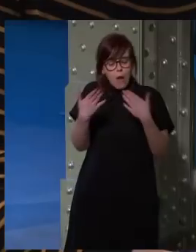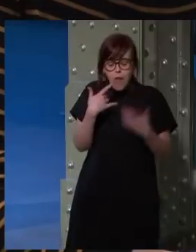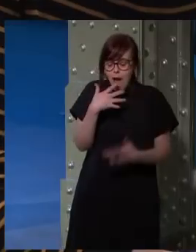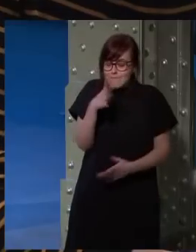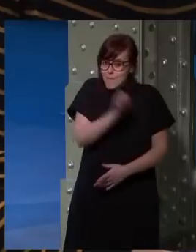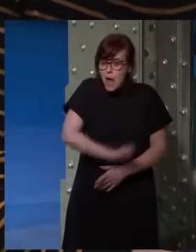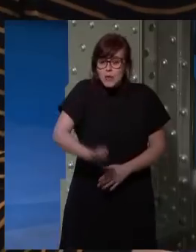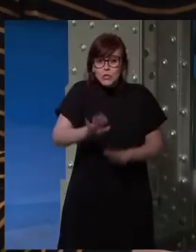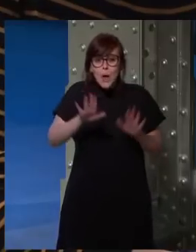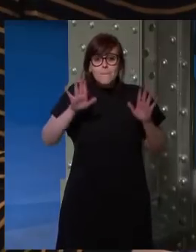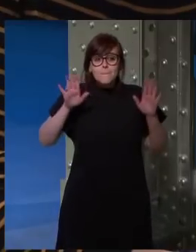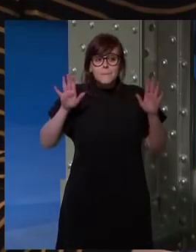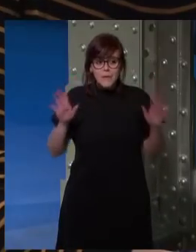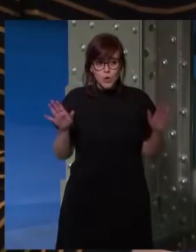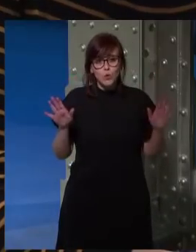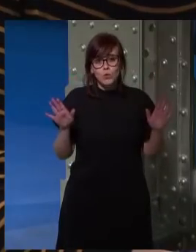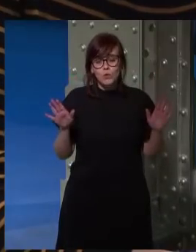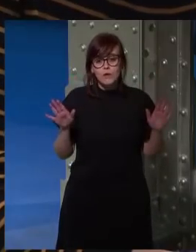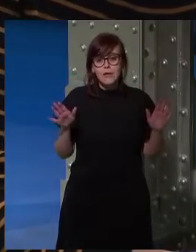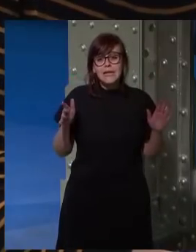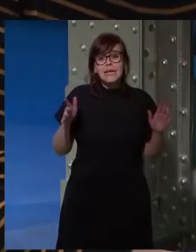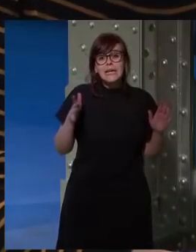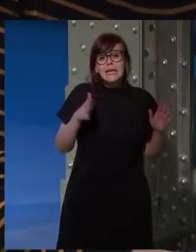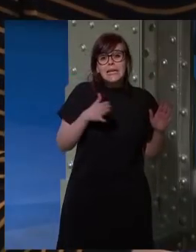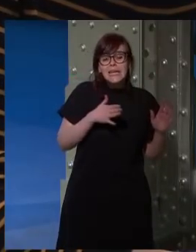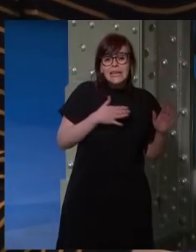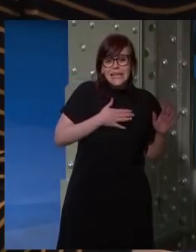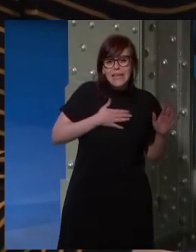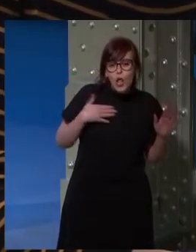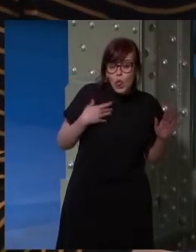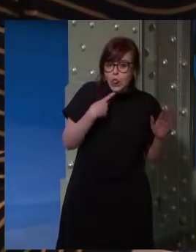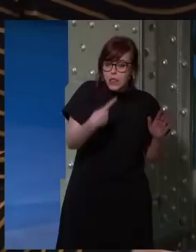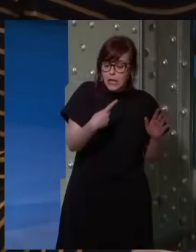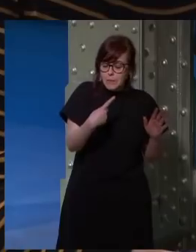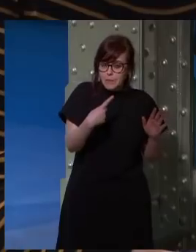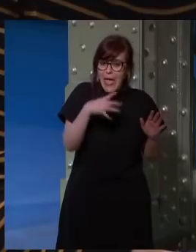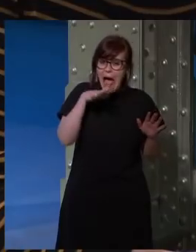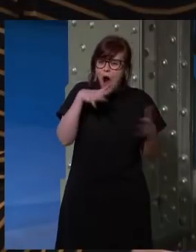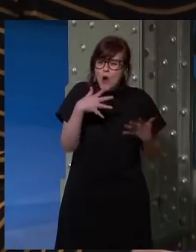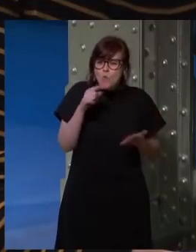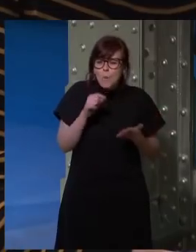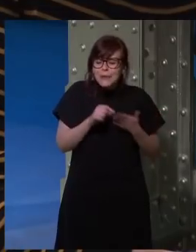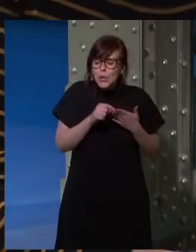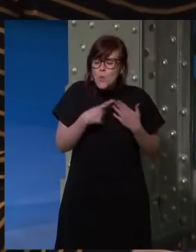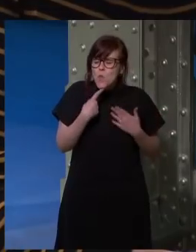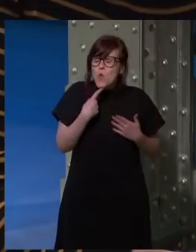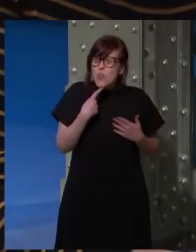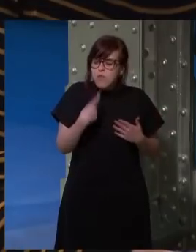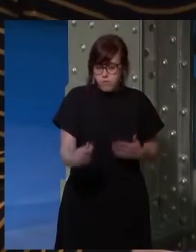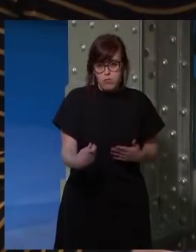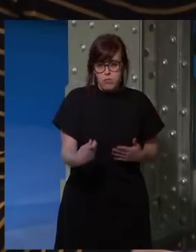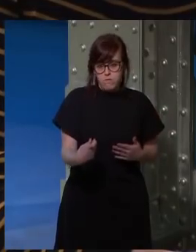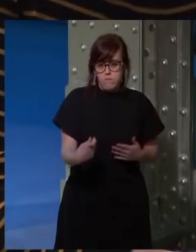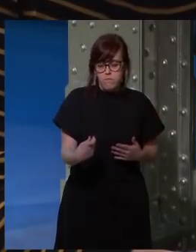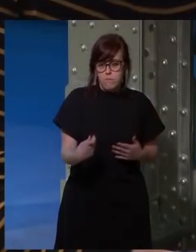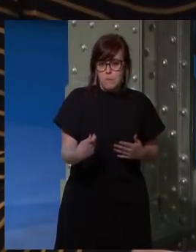solamente pararme en una cosa. Estamos en un momento muy difícil. No